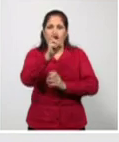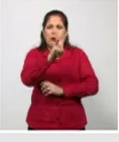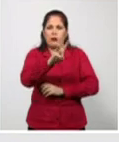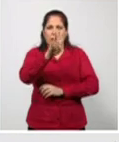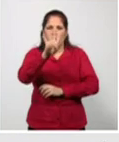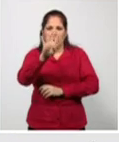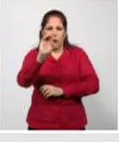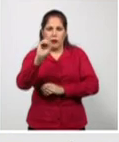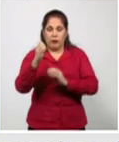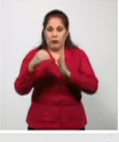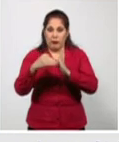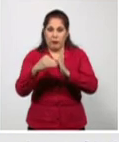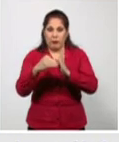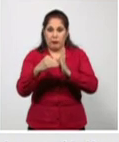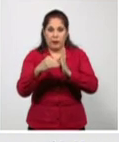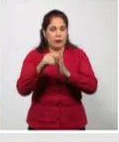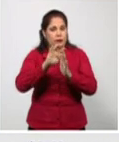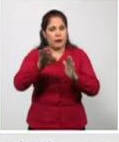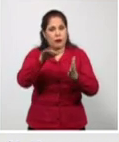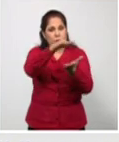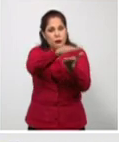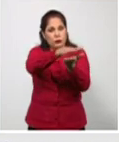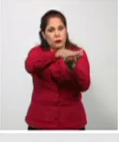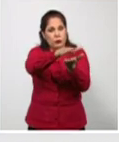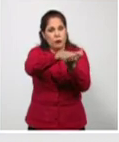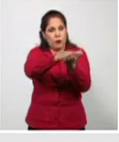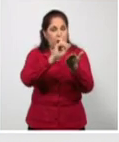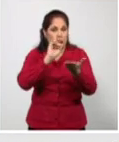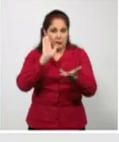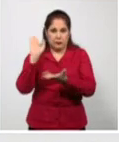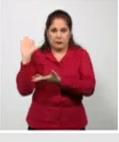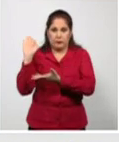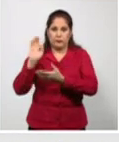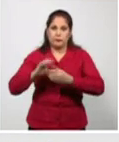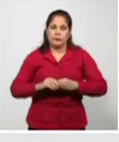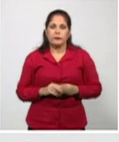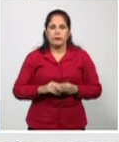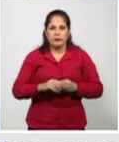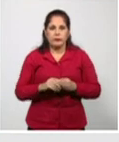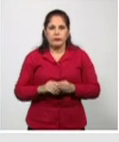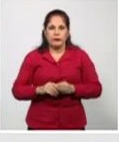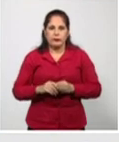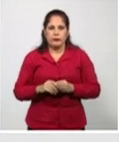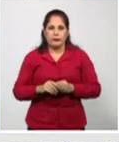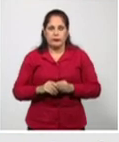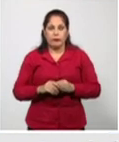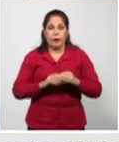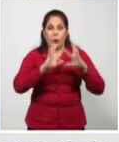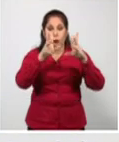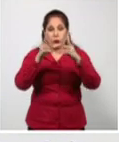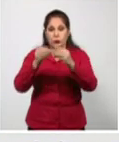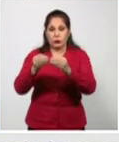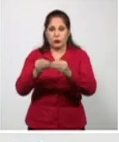340.000, y ya en el acumulado, como se puede ver ahí, pues un total